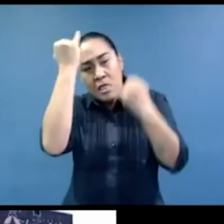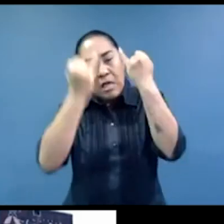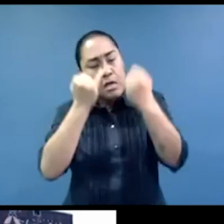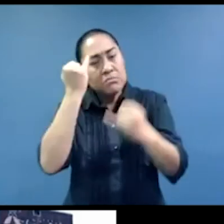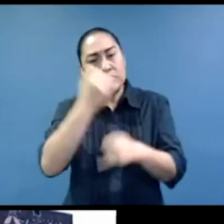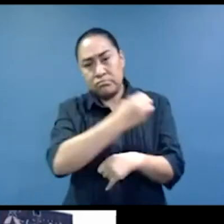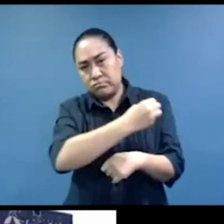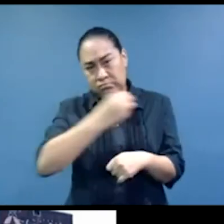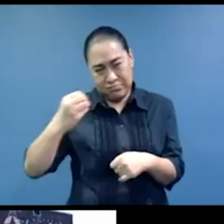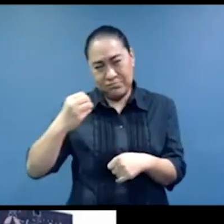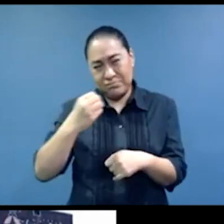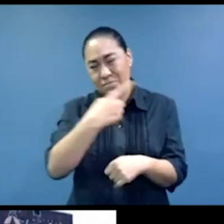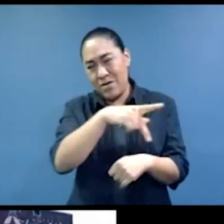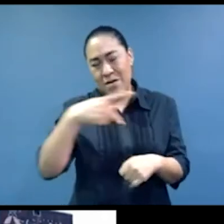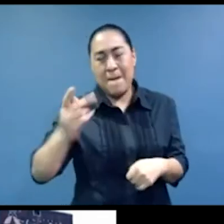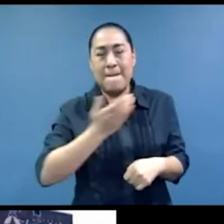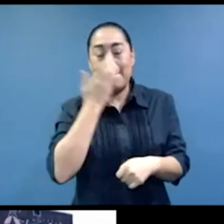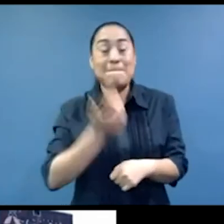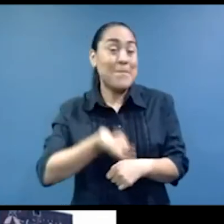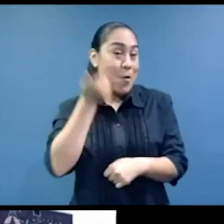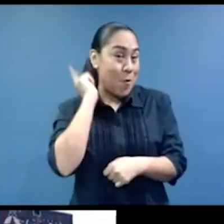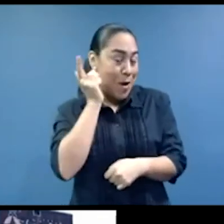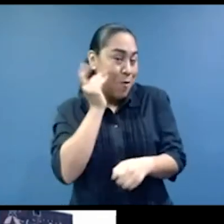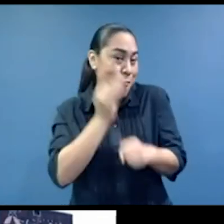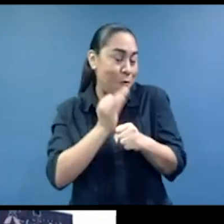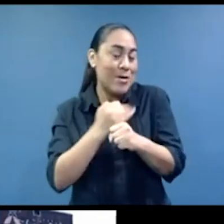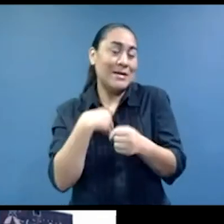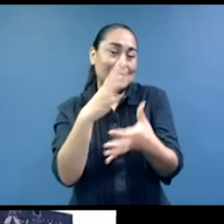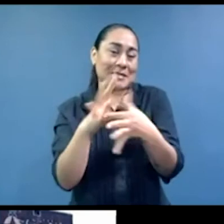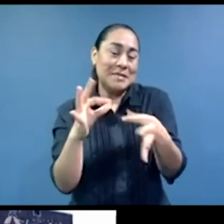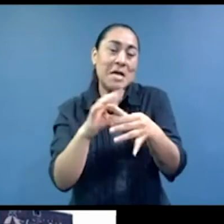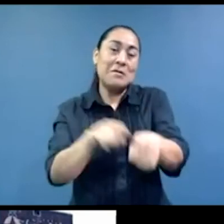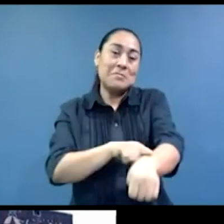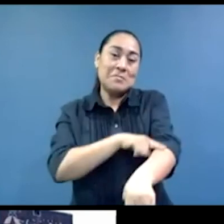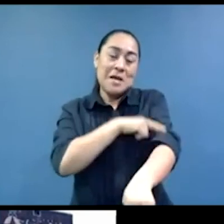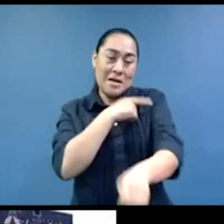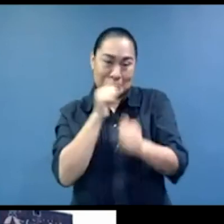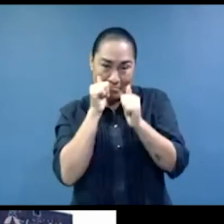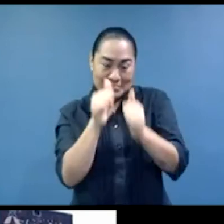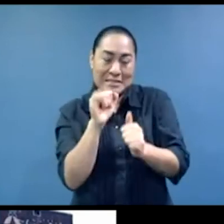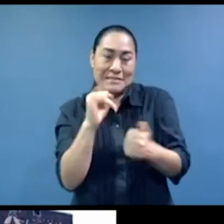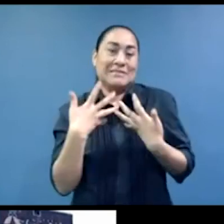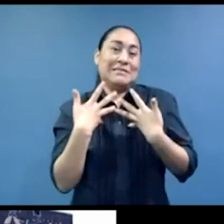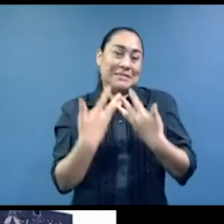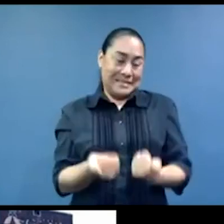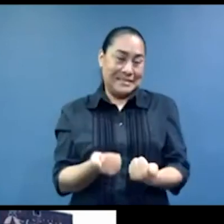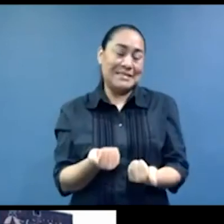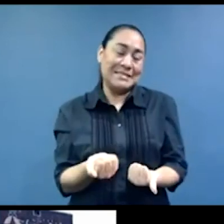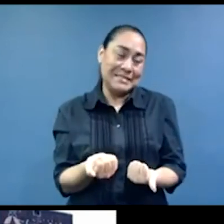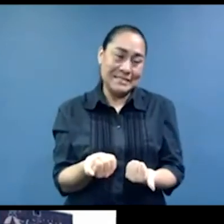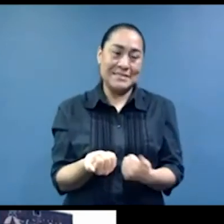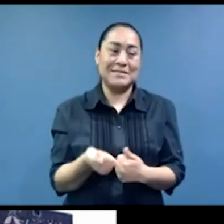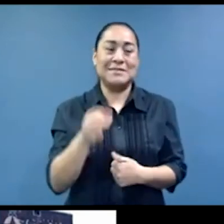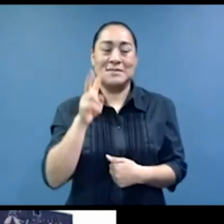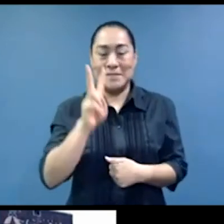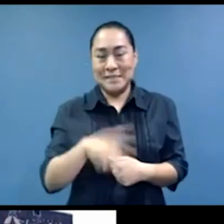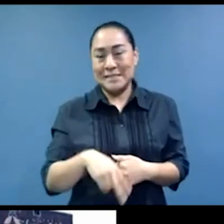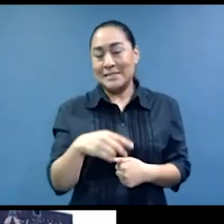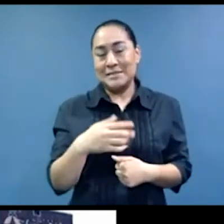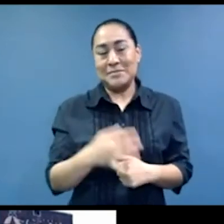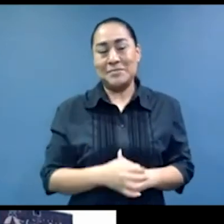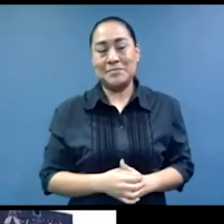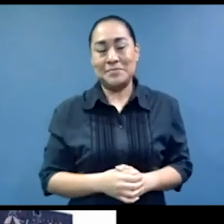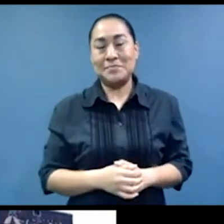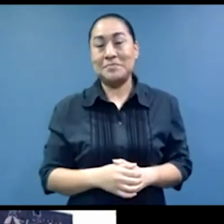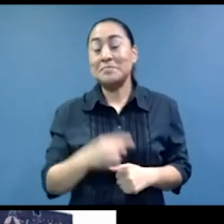algunos sectores. Y bueno, espero que me hayan escuchado la mayoría de lo que dije, porque yo no